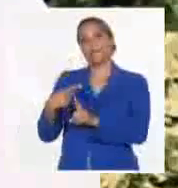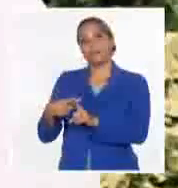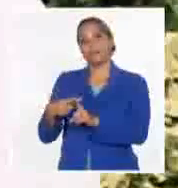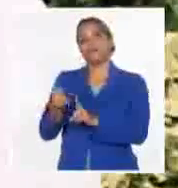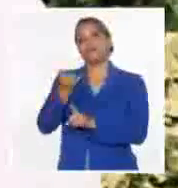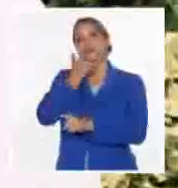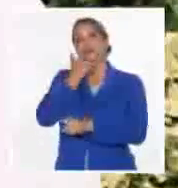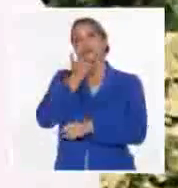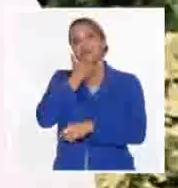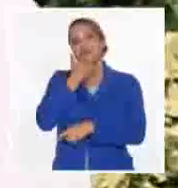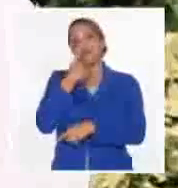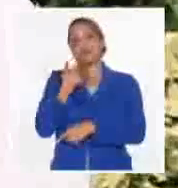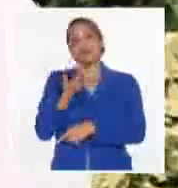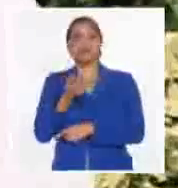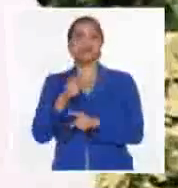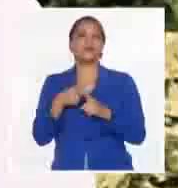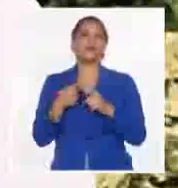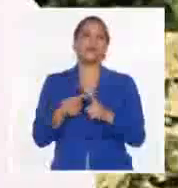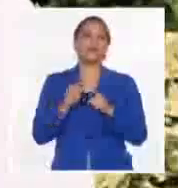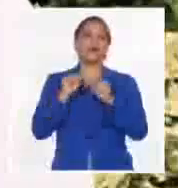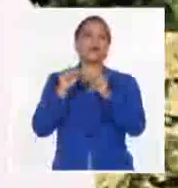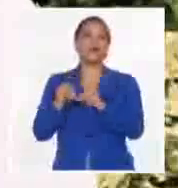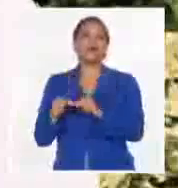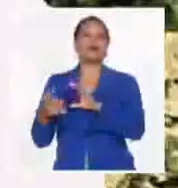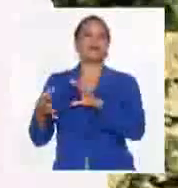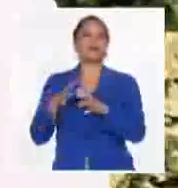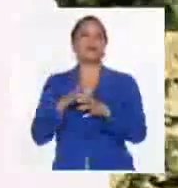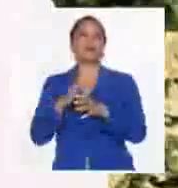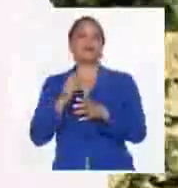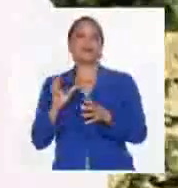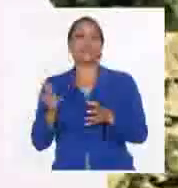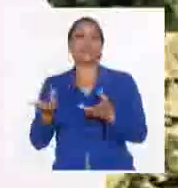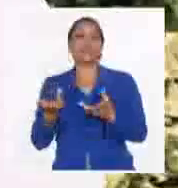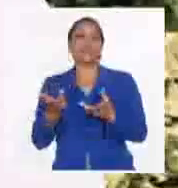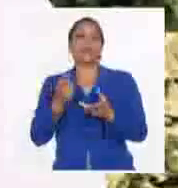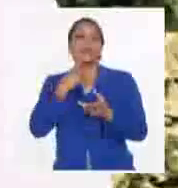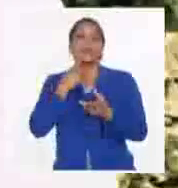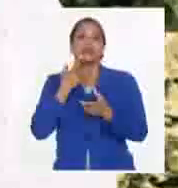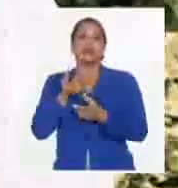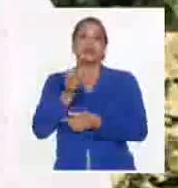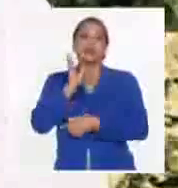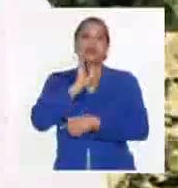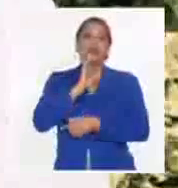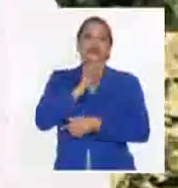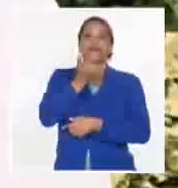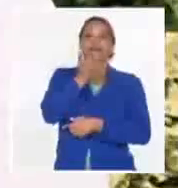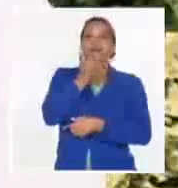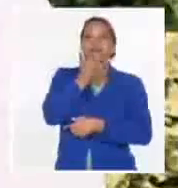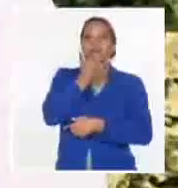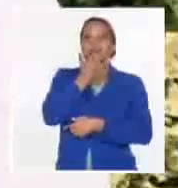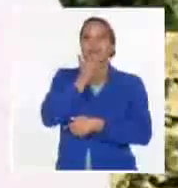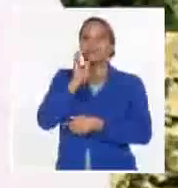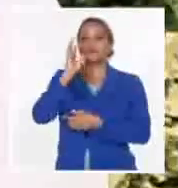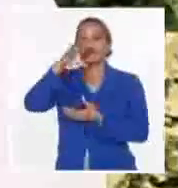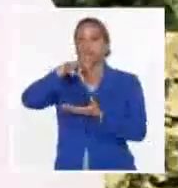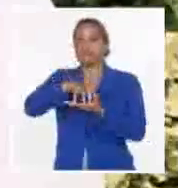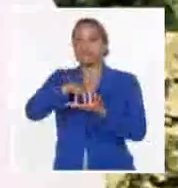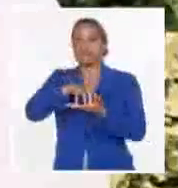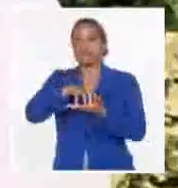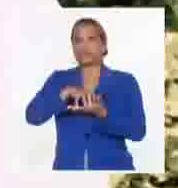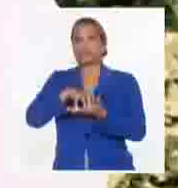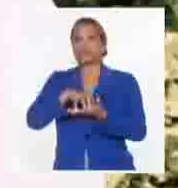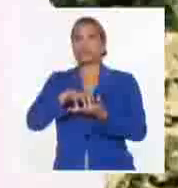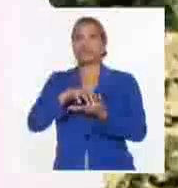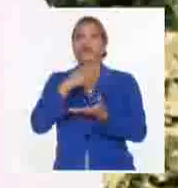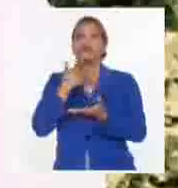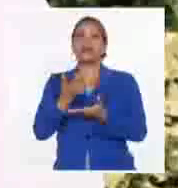un daño porque está ejerciendo un mecanismo de abrasión sobre esos organismos. O sea, continuamente ellos están recibiendo el efecto